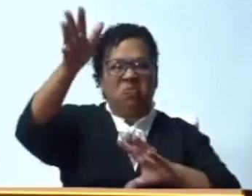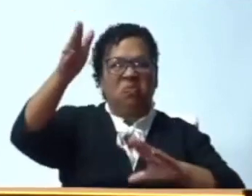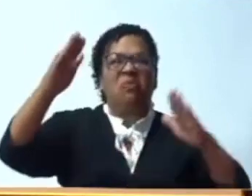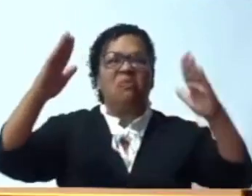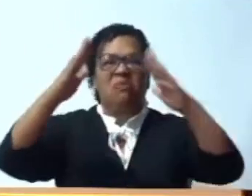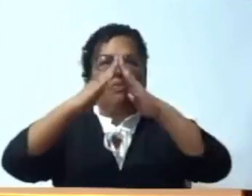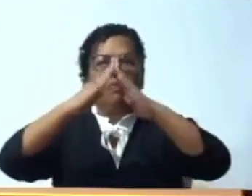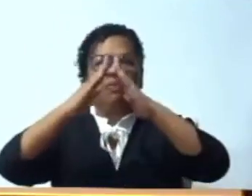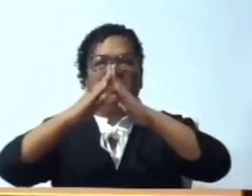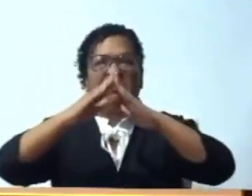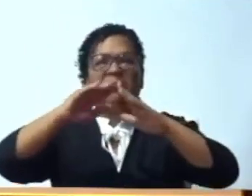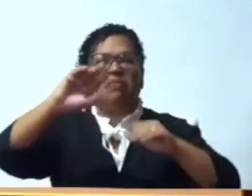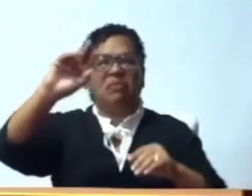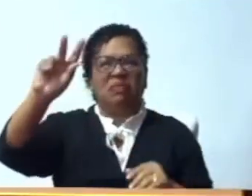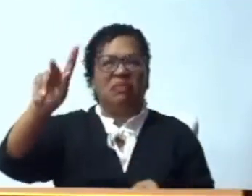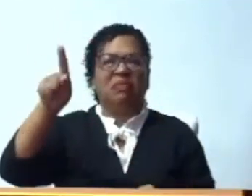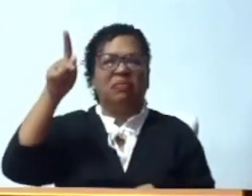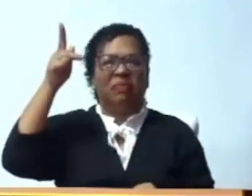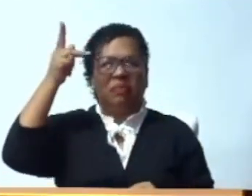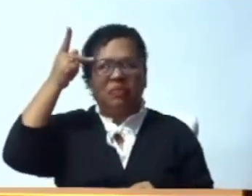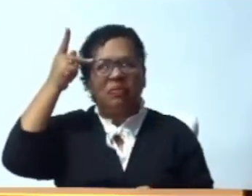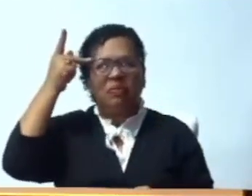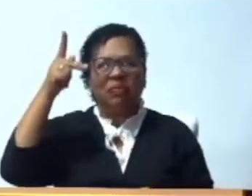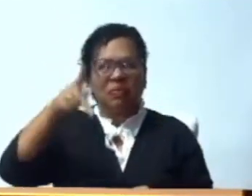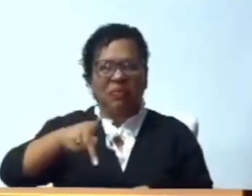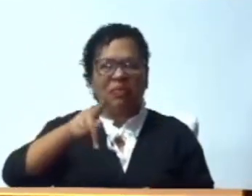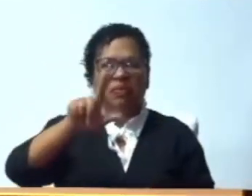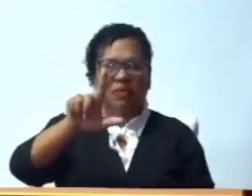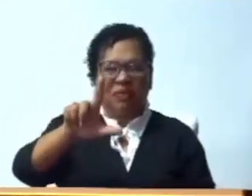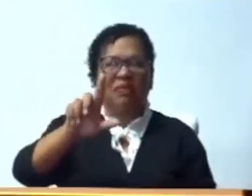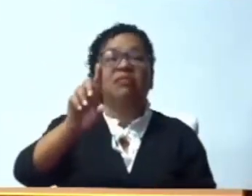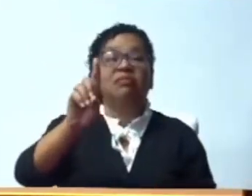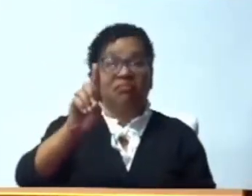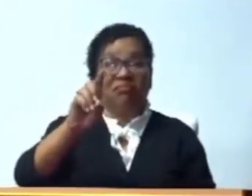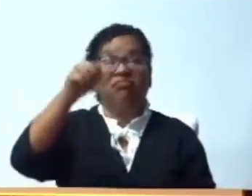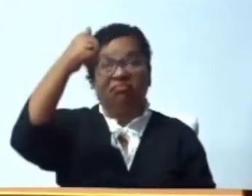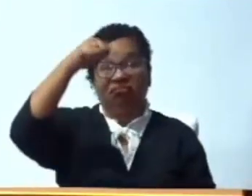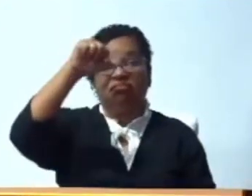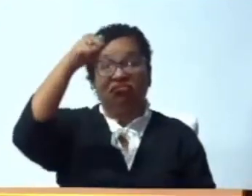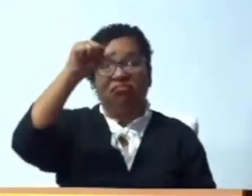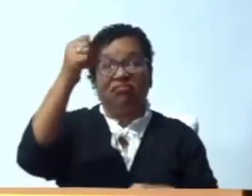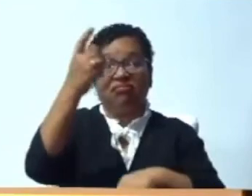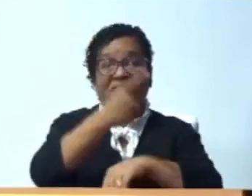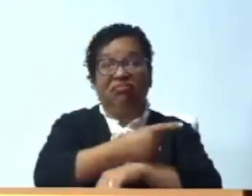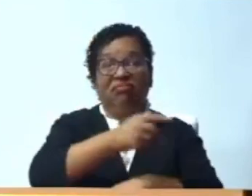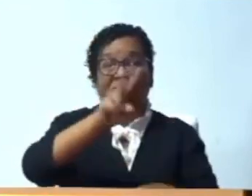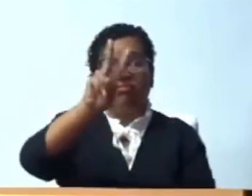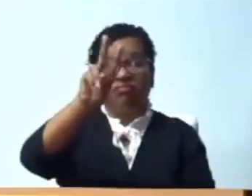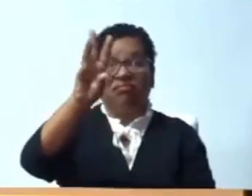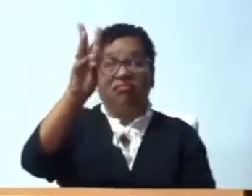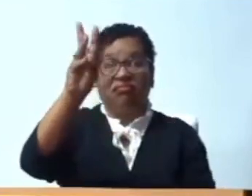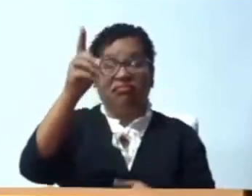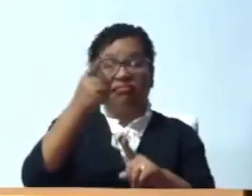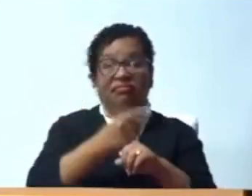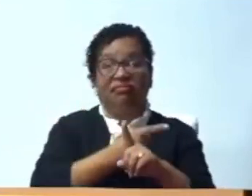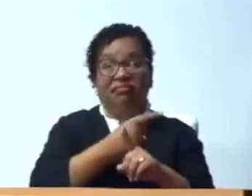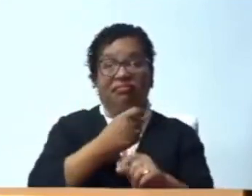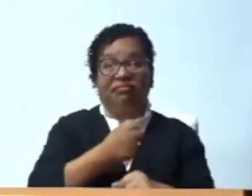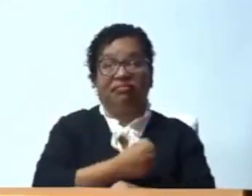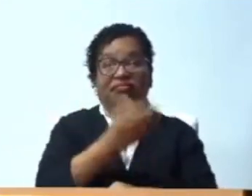con bombas lacrimógenas el pasado 26 de Marzo el pasado